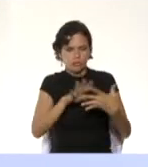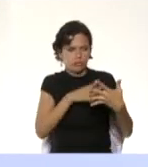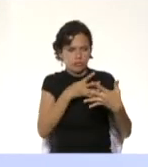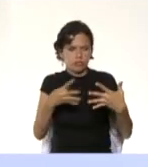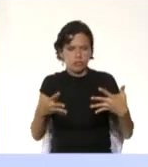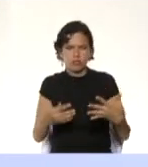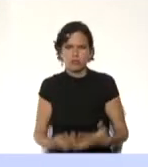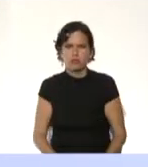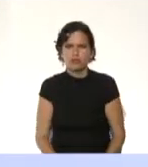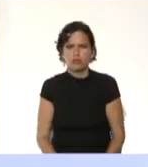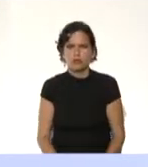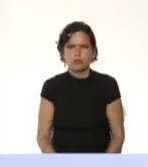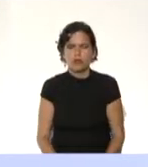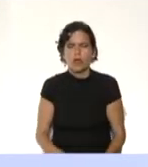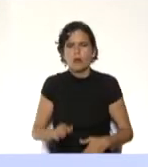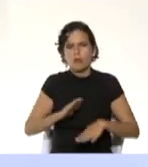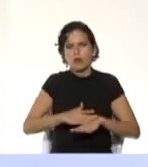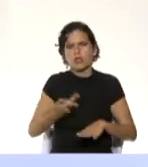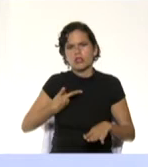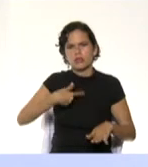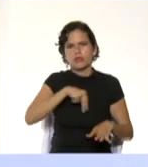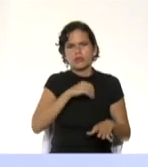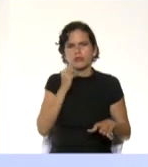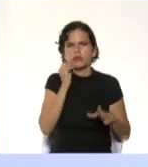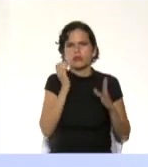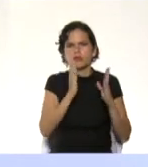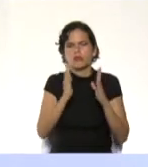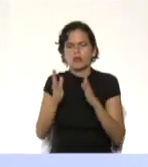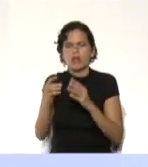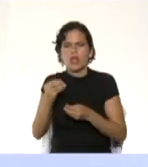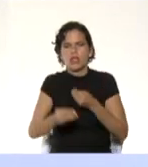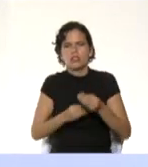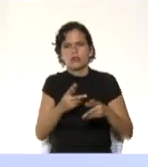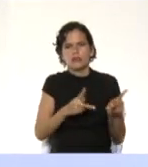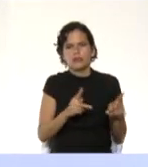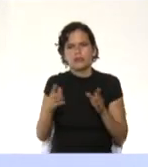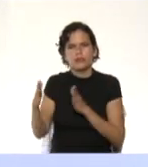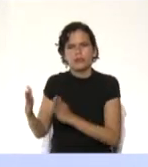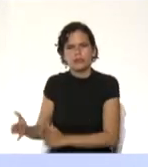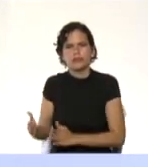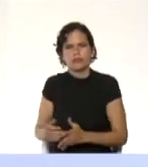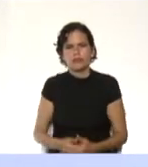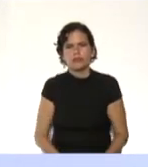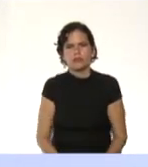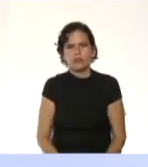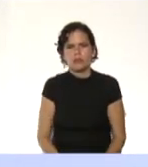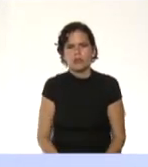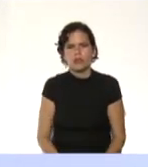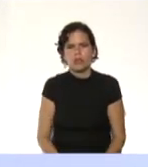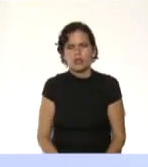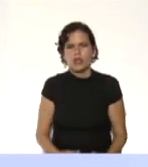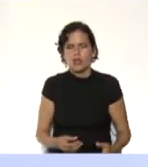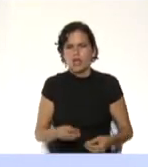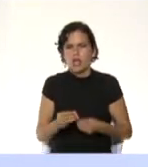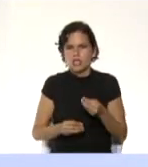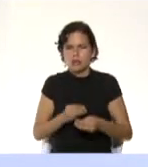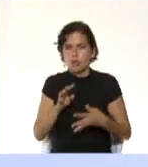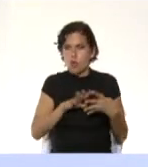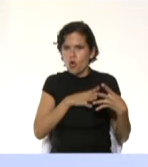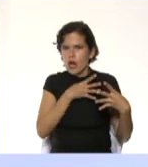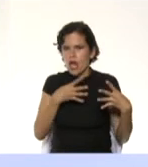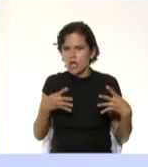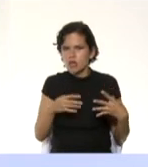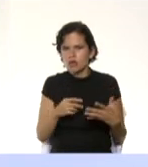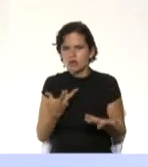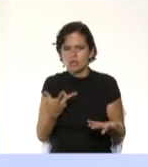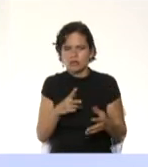organizamos, hacemos la planificación y elaboramos un horario y no lo cumplimos, entonces no estamos haciendo nada,